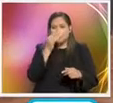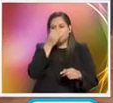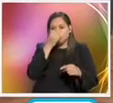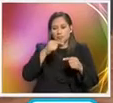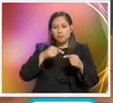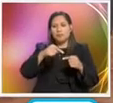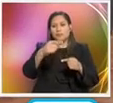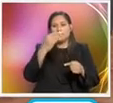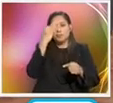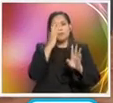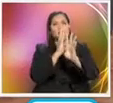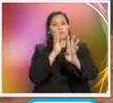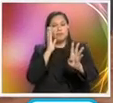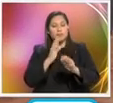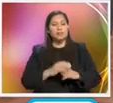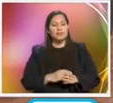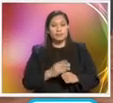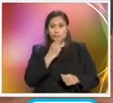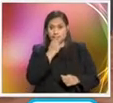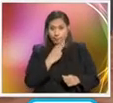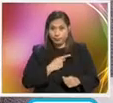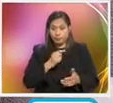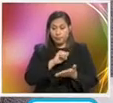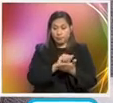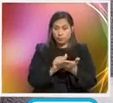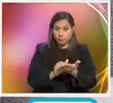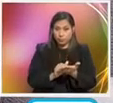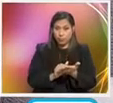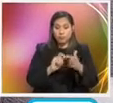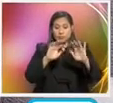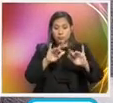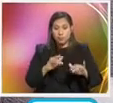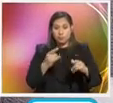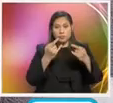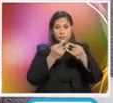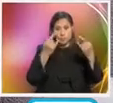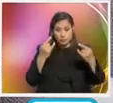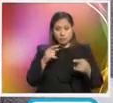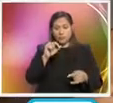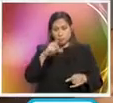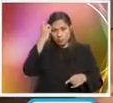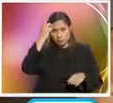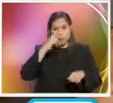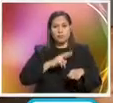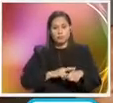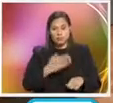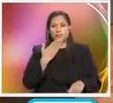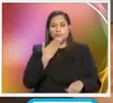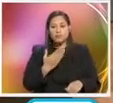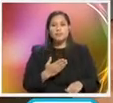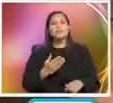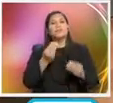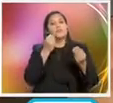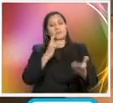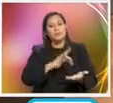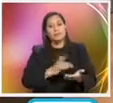acompáñenos. Y hay filas para entrar. Entonces me dices que el autor, el dramaturgo, es también el director. Así Ah, es. no, bueno, fantástico. Pues muchas